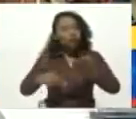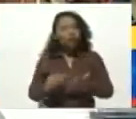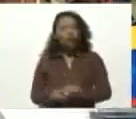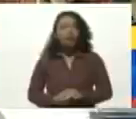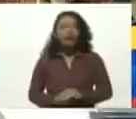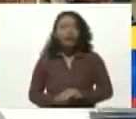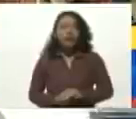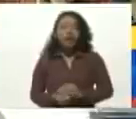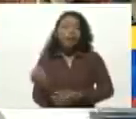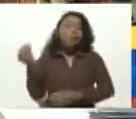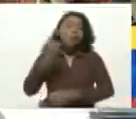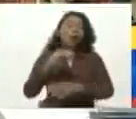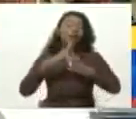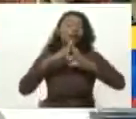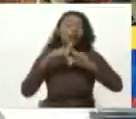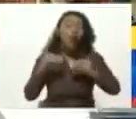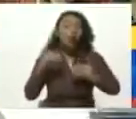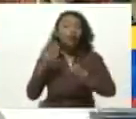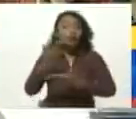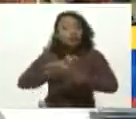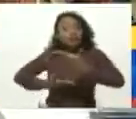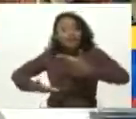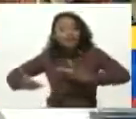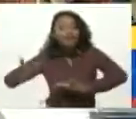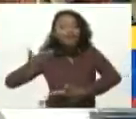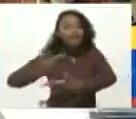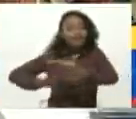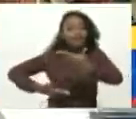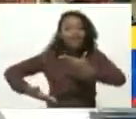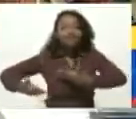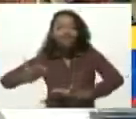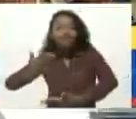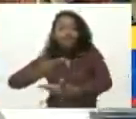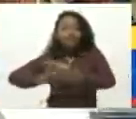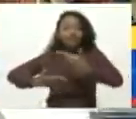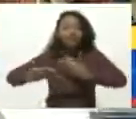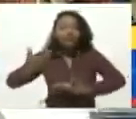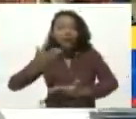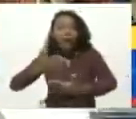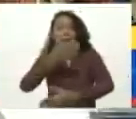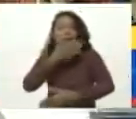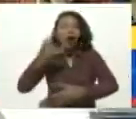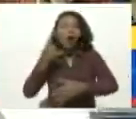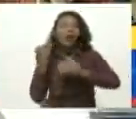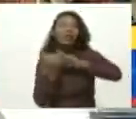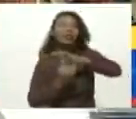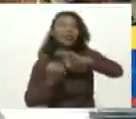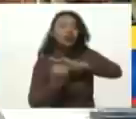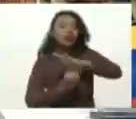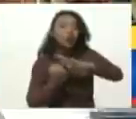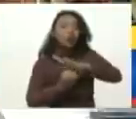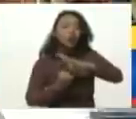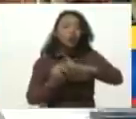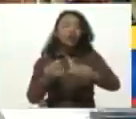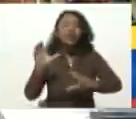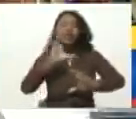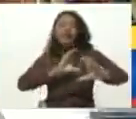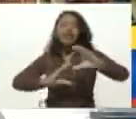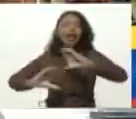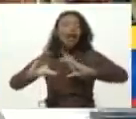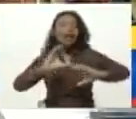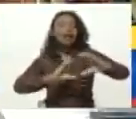todo el intercambio con los mejores institutos de